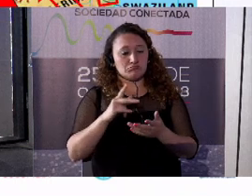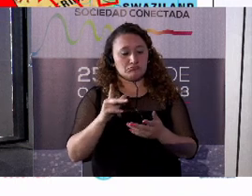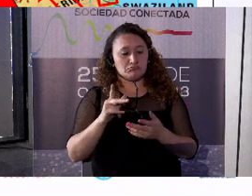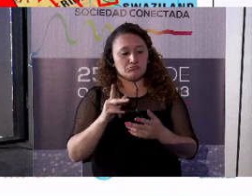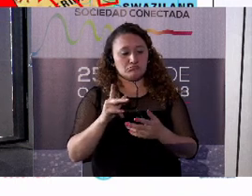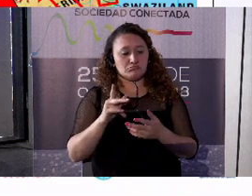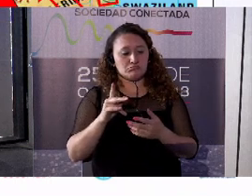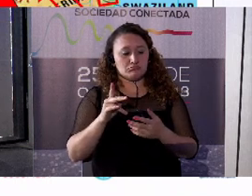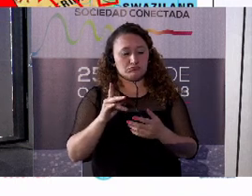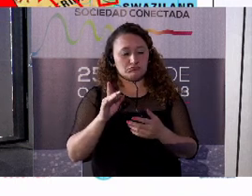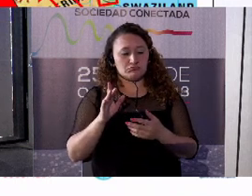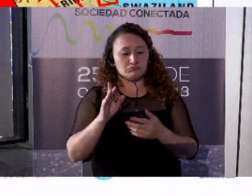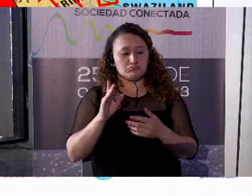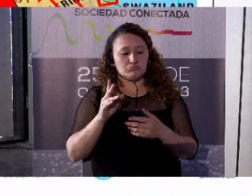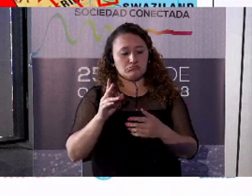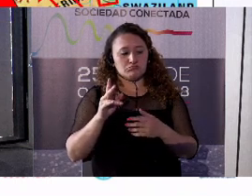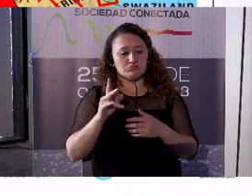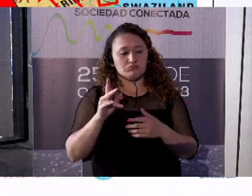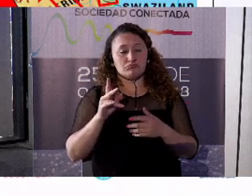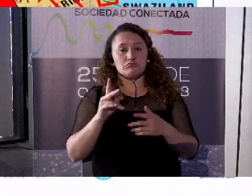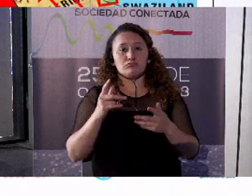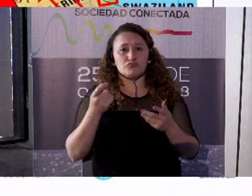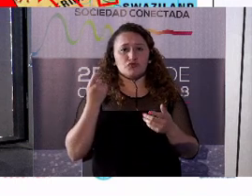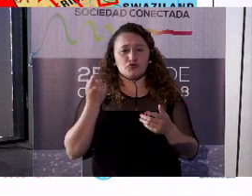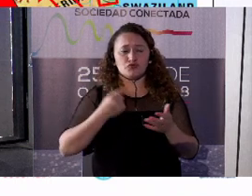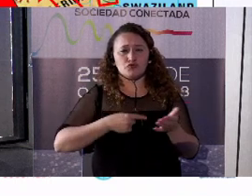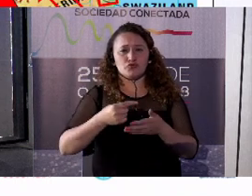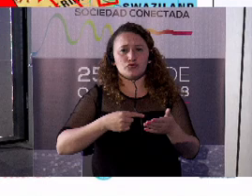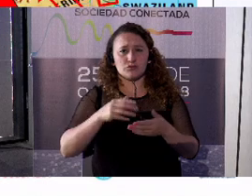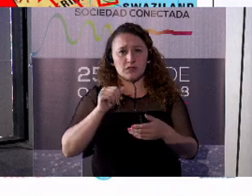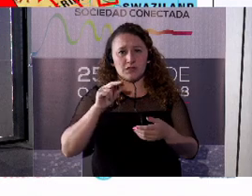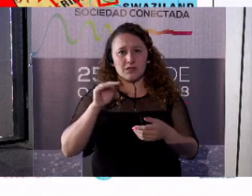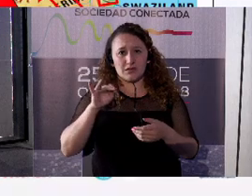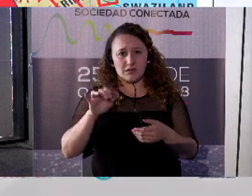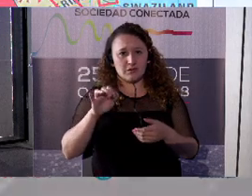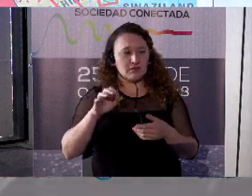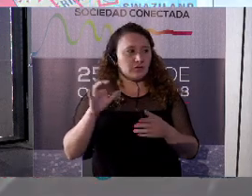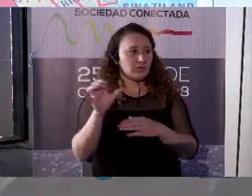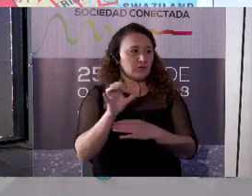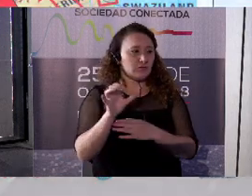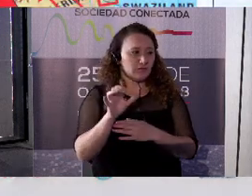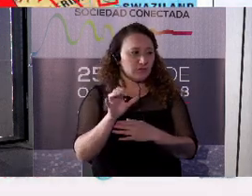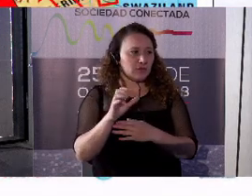hemos firmado un memorando de entendimiento con la ane de